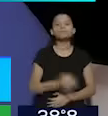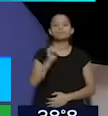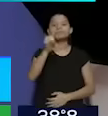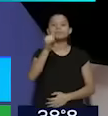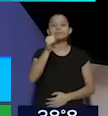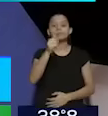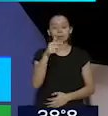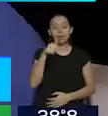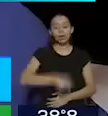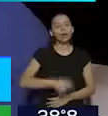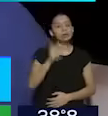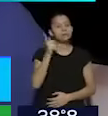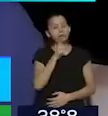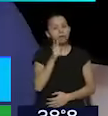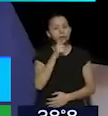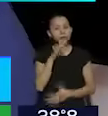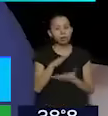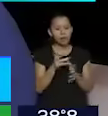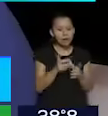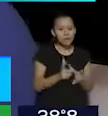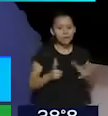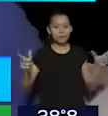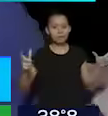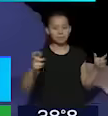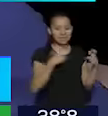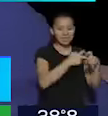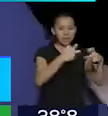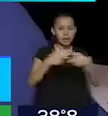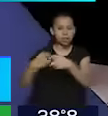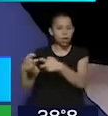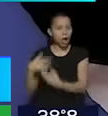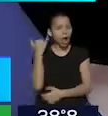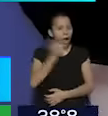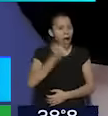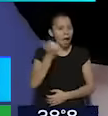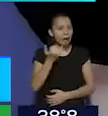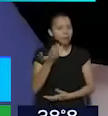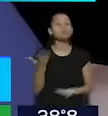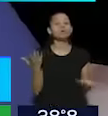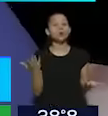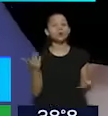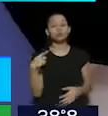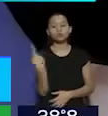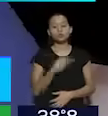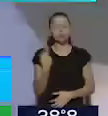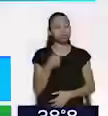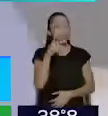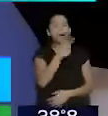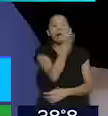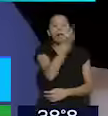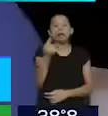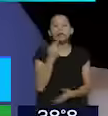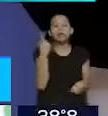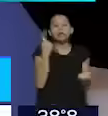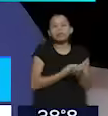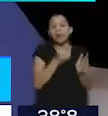y va a ser un poco difícil de sostenerla desde un solo sector lo dejamos en libertad de que cada uno movilice como pueda ha que